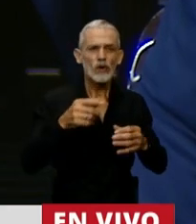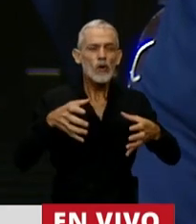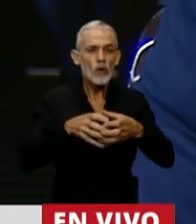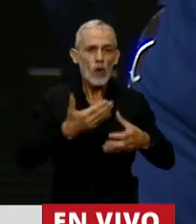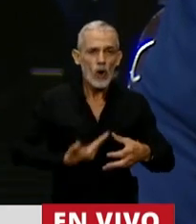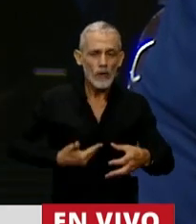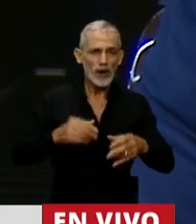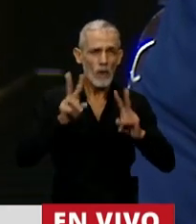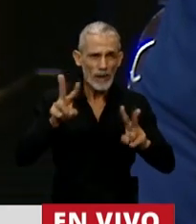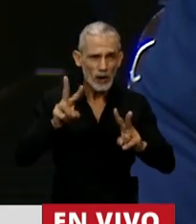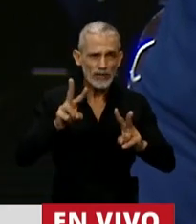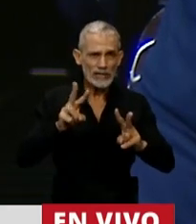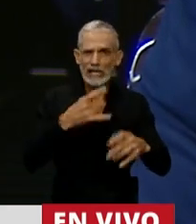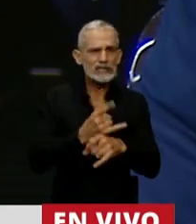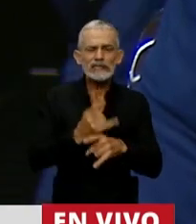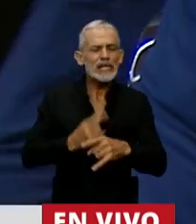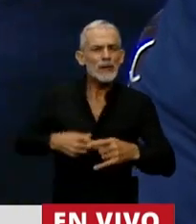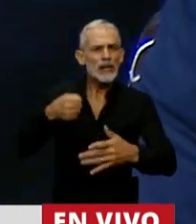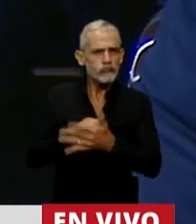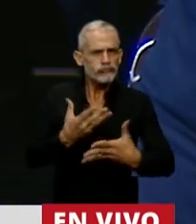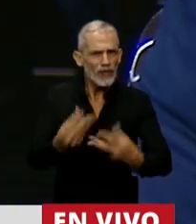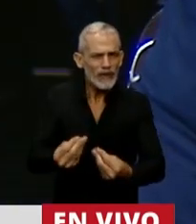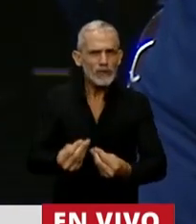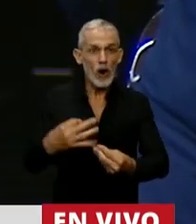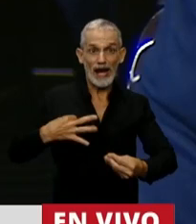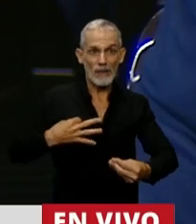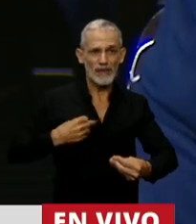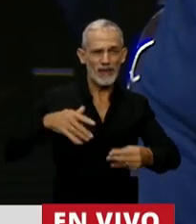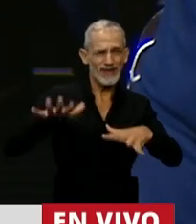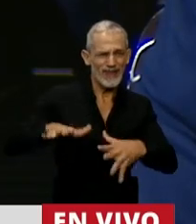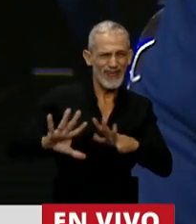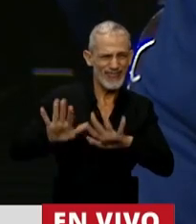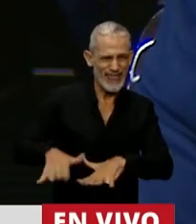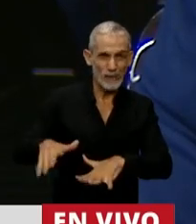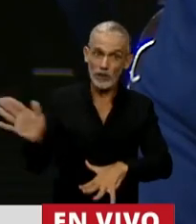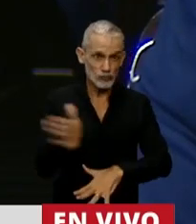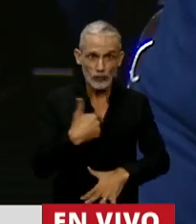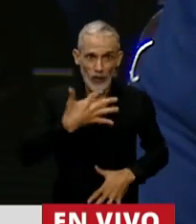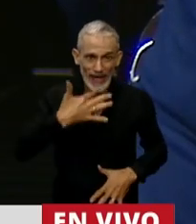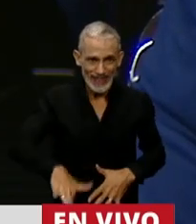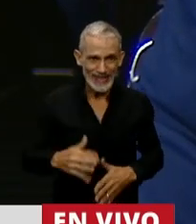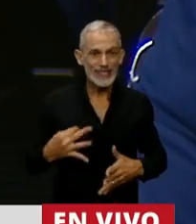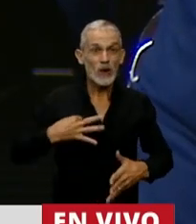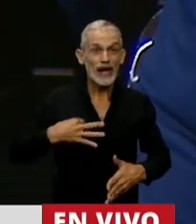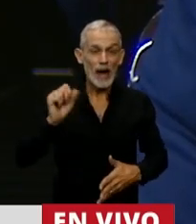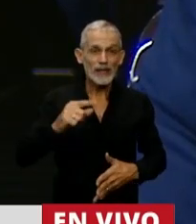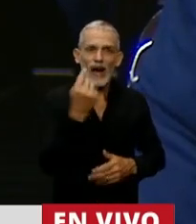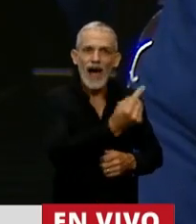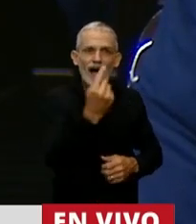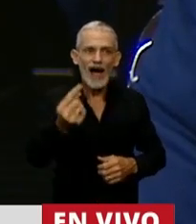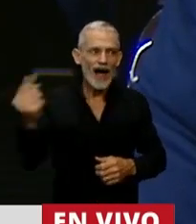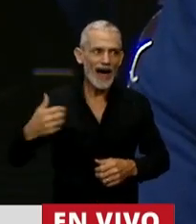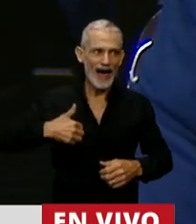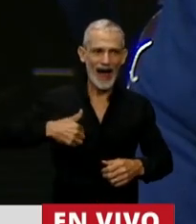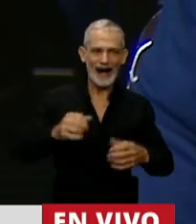en defender la vida de los más vulnerables. Todos comprendieron el valor intrínseco de cada argentino y su